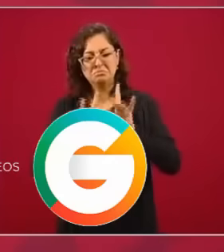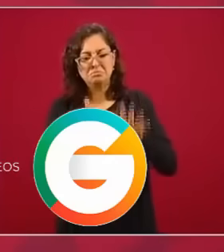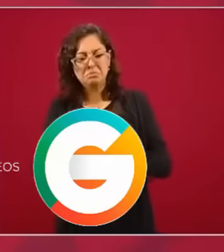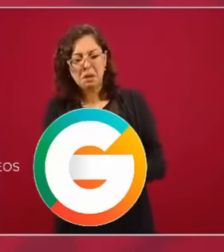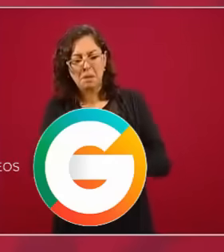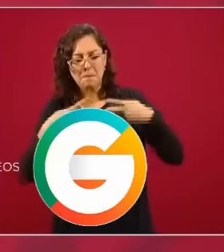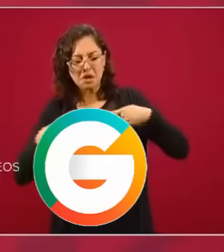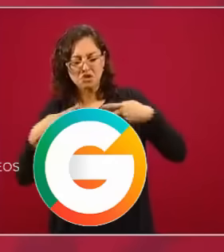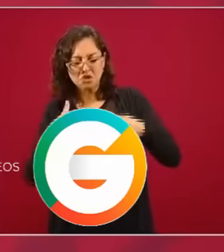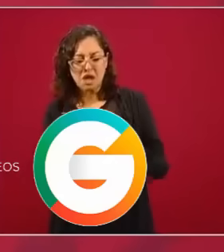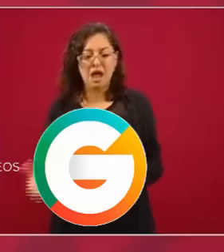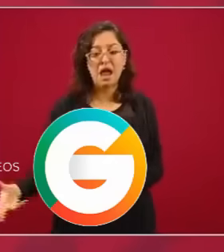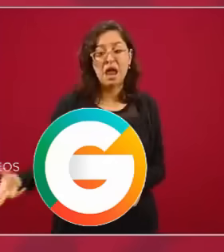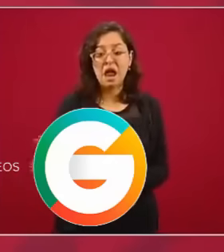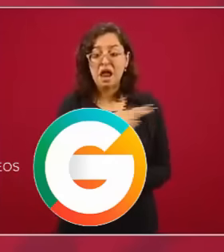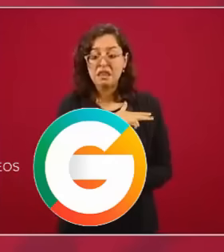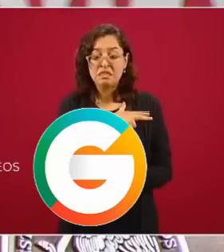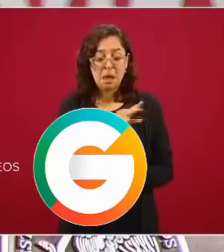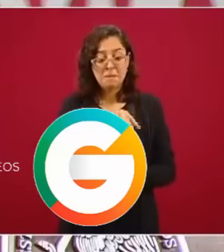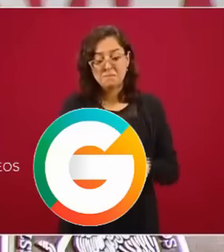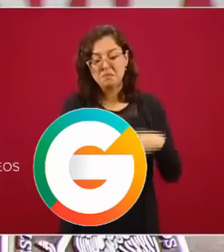no eran respetados?